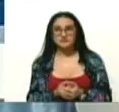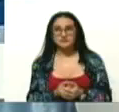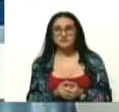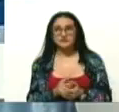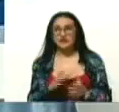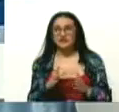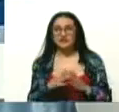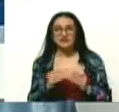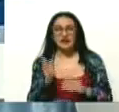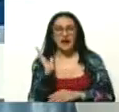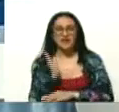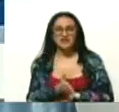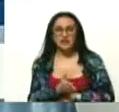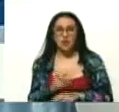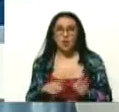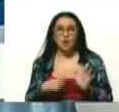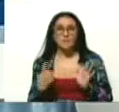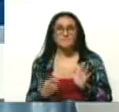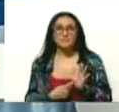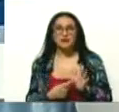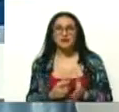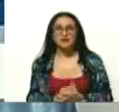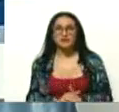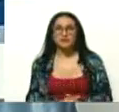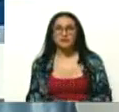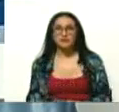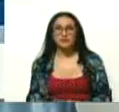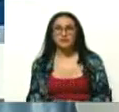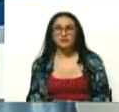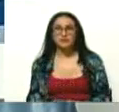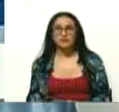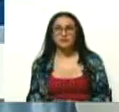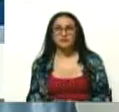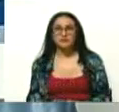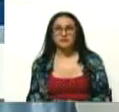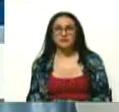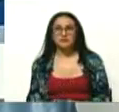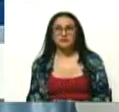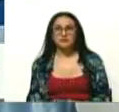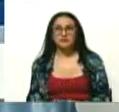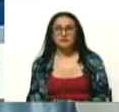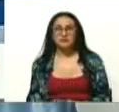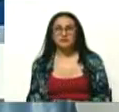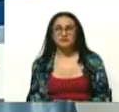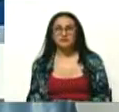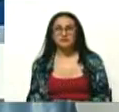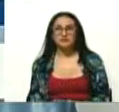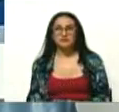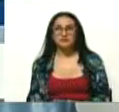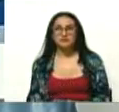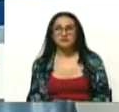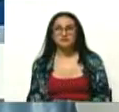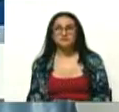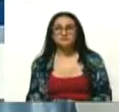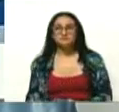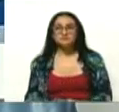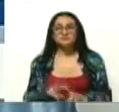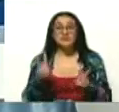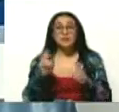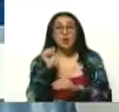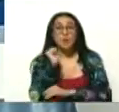el castigo que nuestra legislación en ello establece. En el tema de